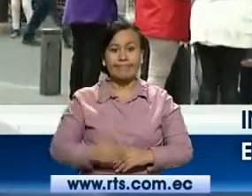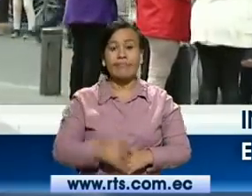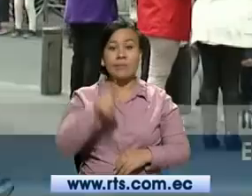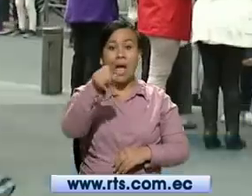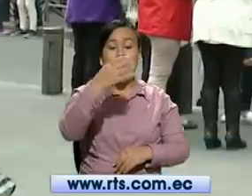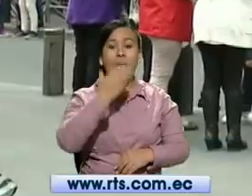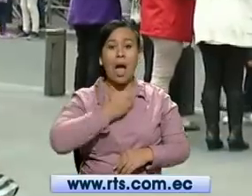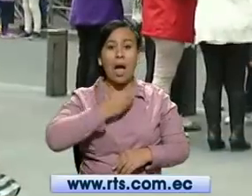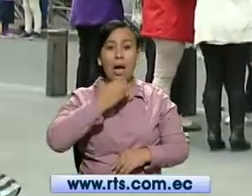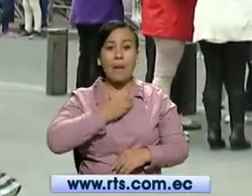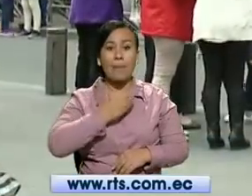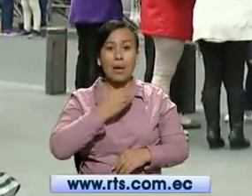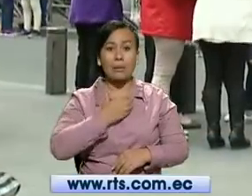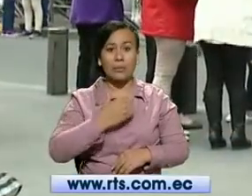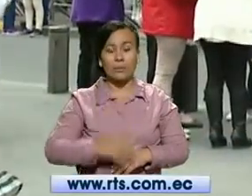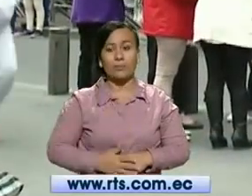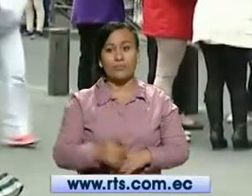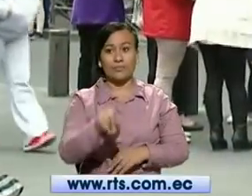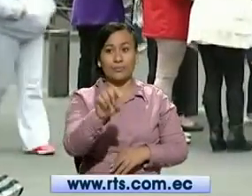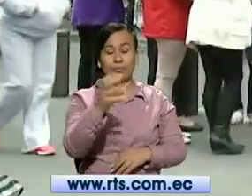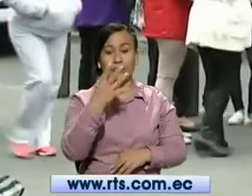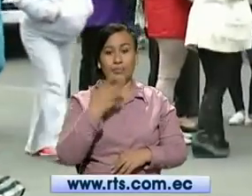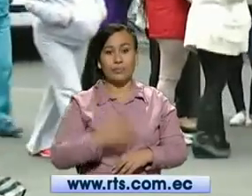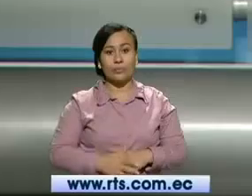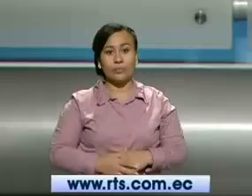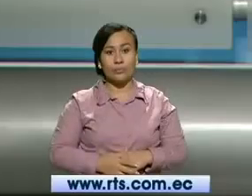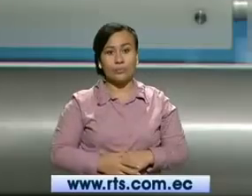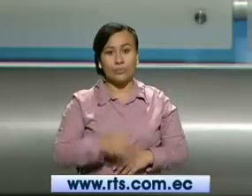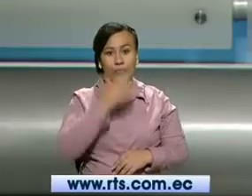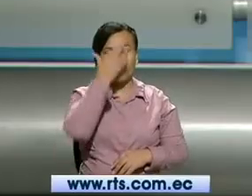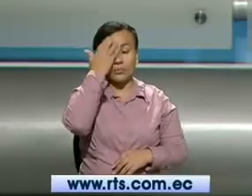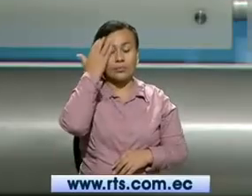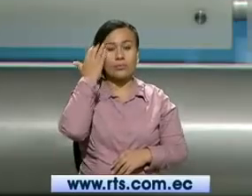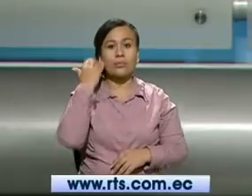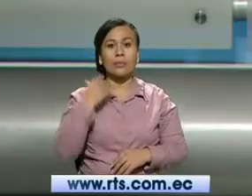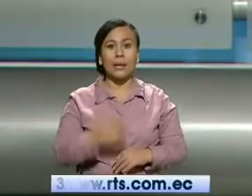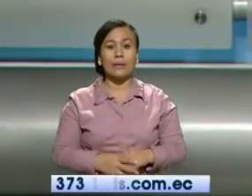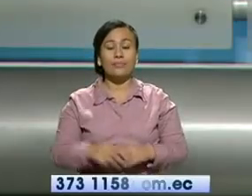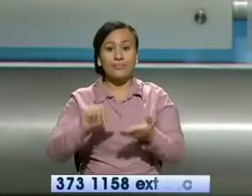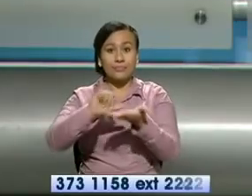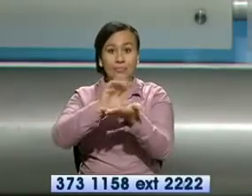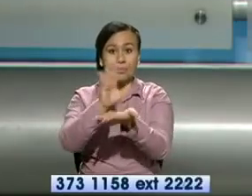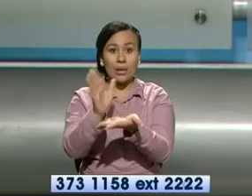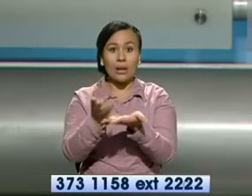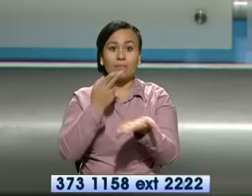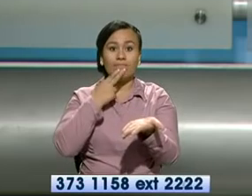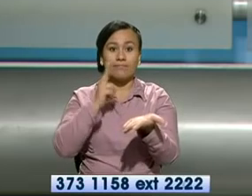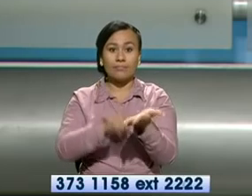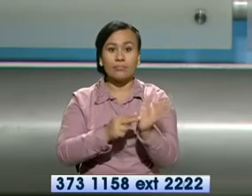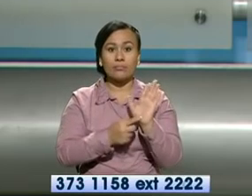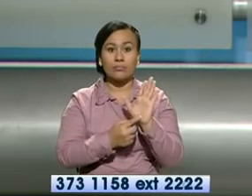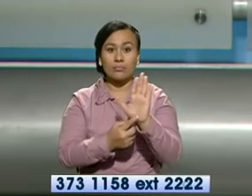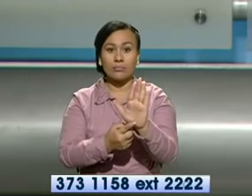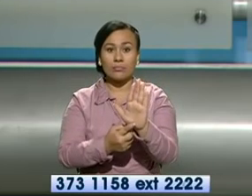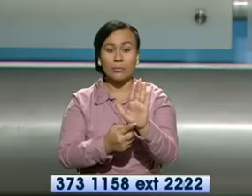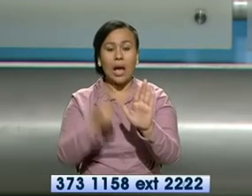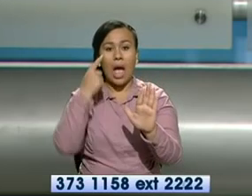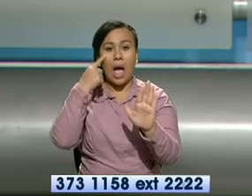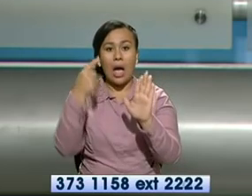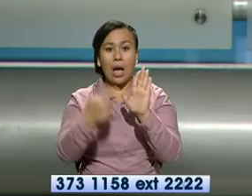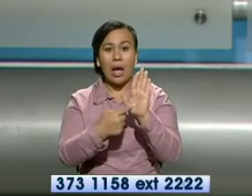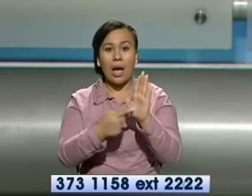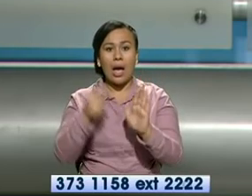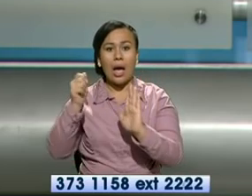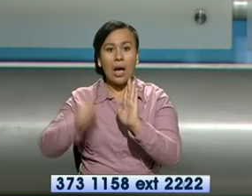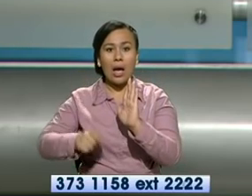con cámaras de Carlos Torres, informó Iván Casamen. La Asamblea emitió una resolución de apoyo a las actuaciones